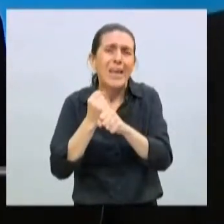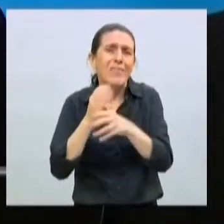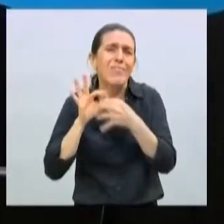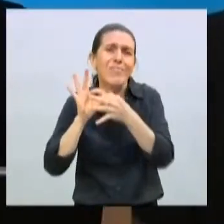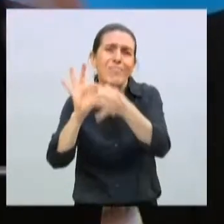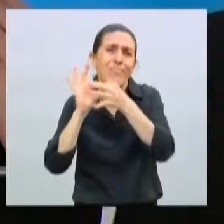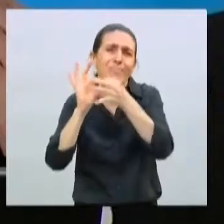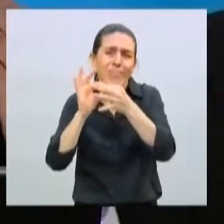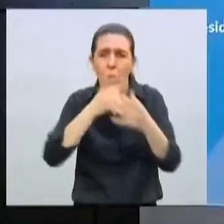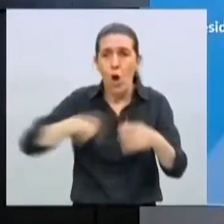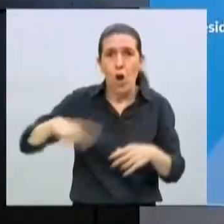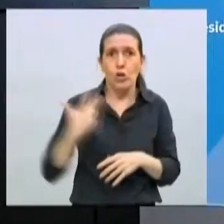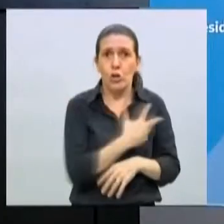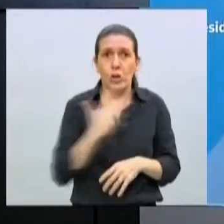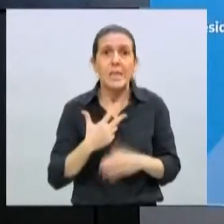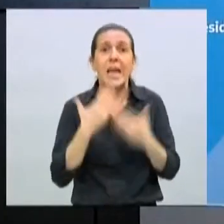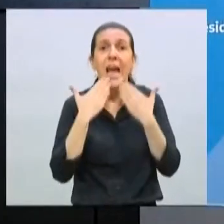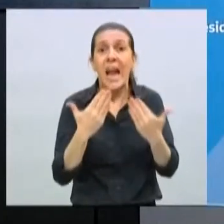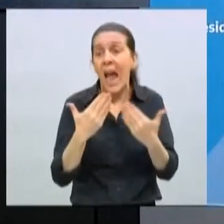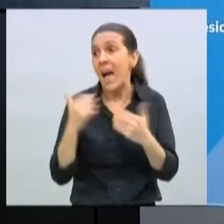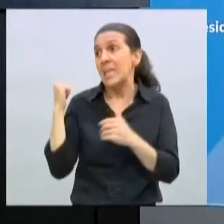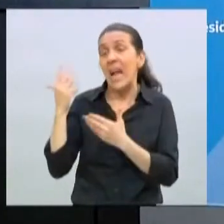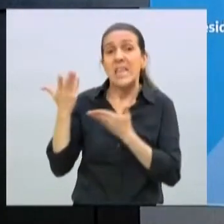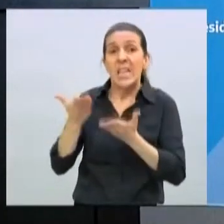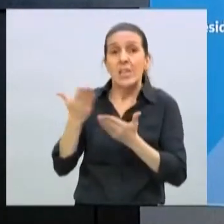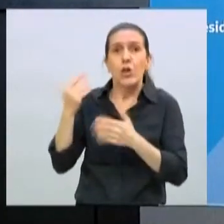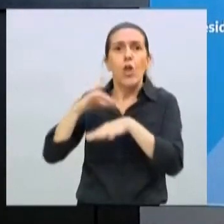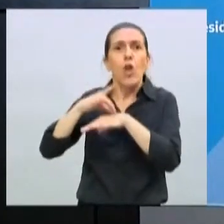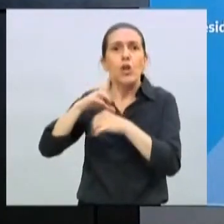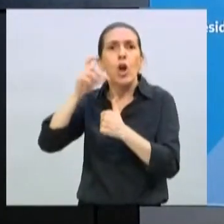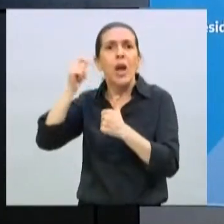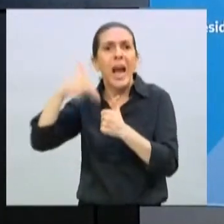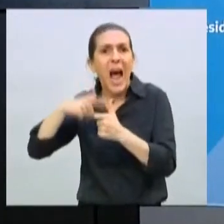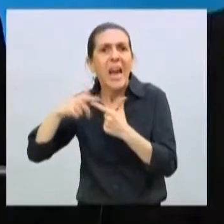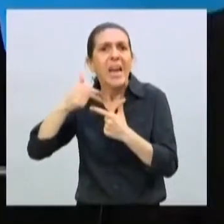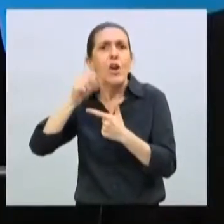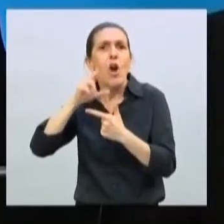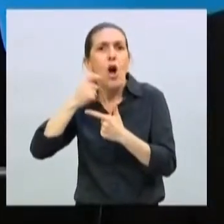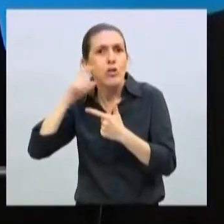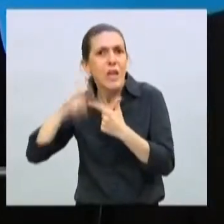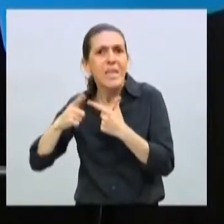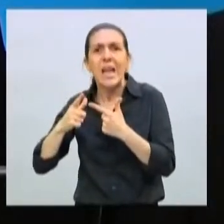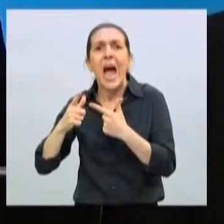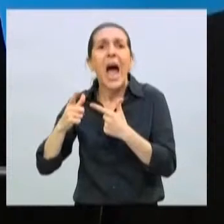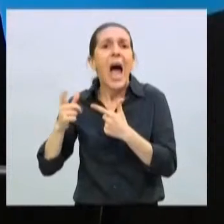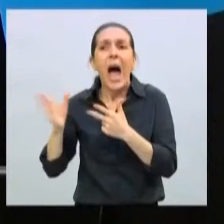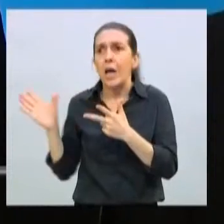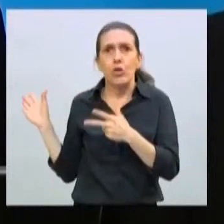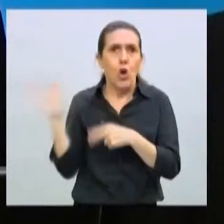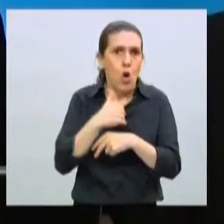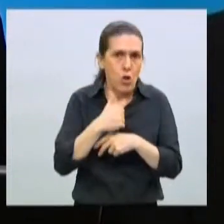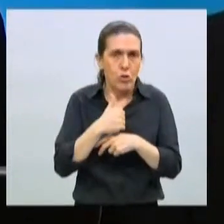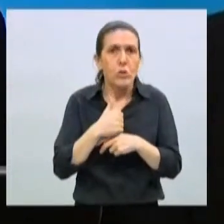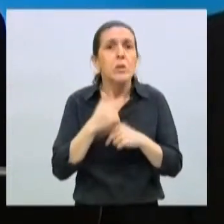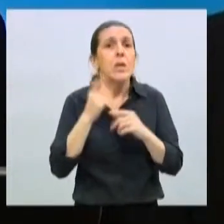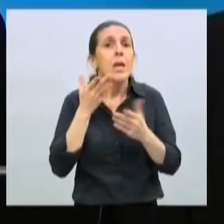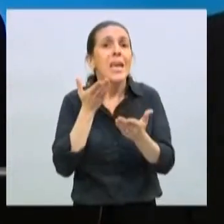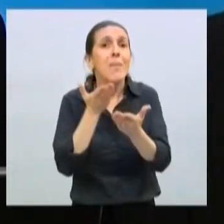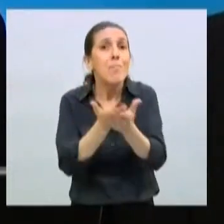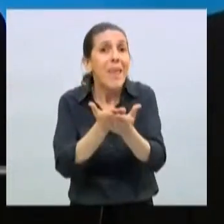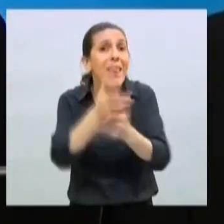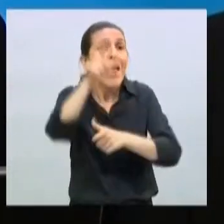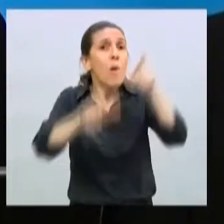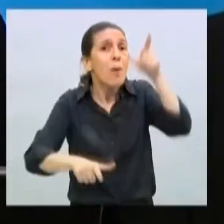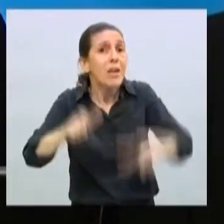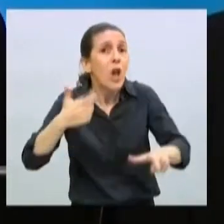nosotros. Gracias a los que nos asesoran, doctor Kahn, doctora Roses, y a todos los demás. Y le pido a los